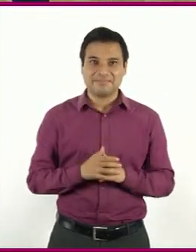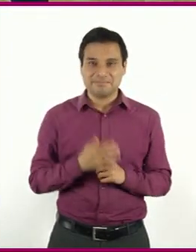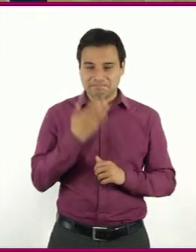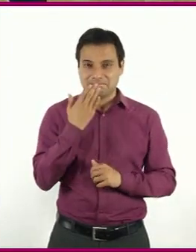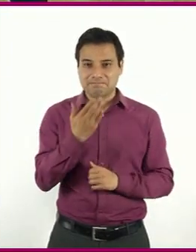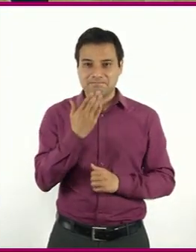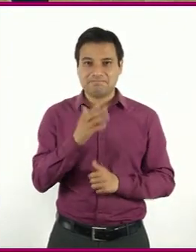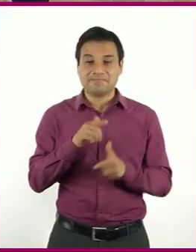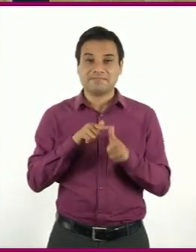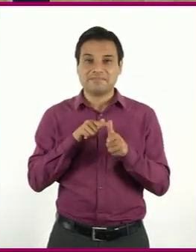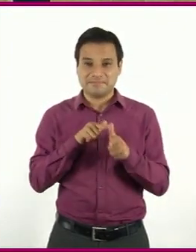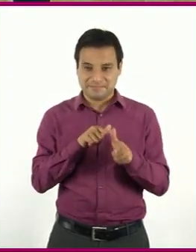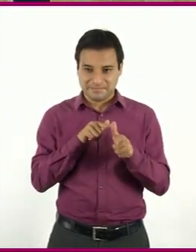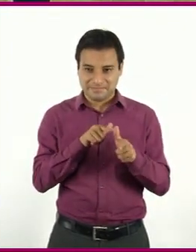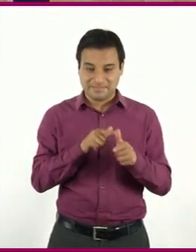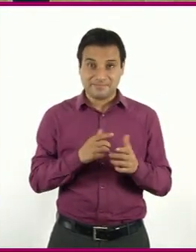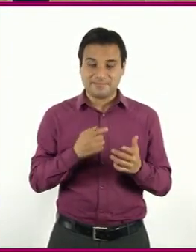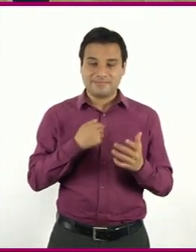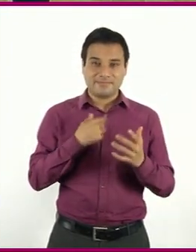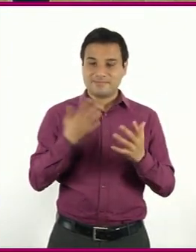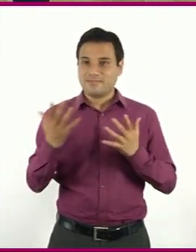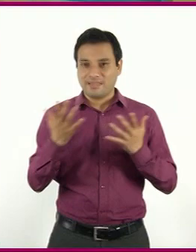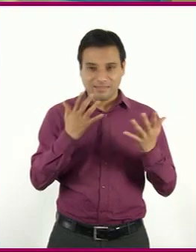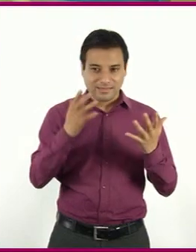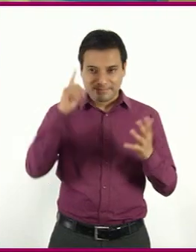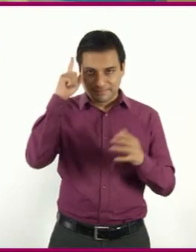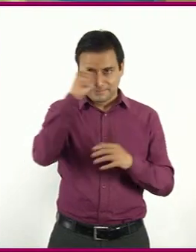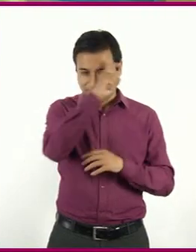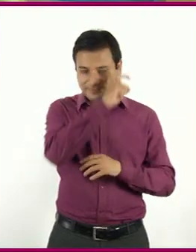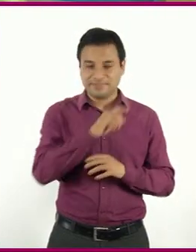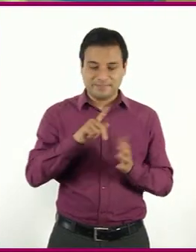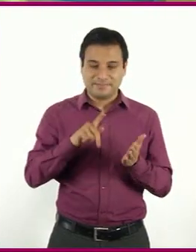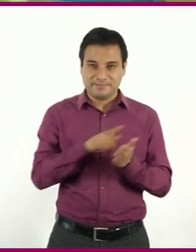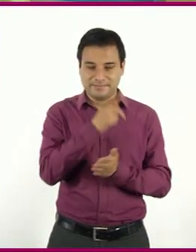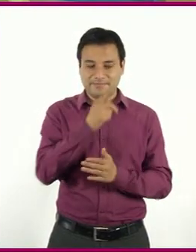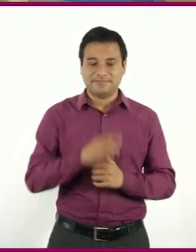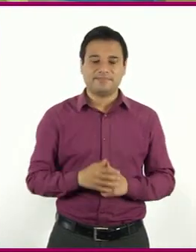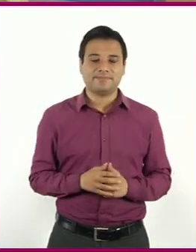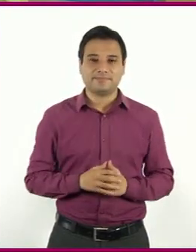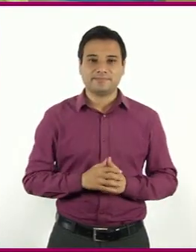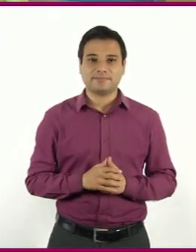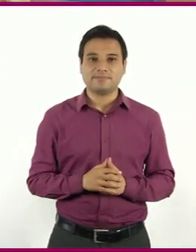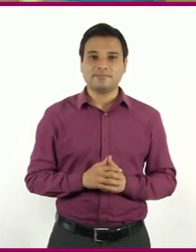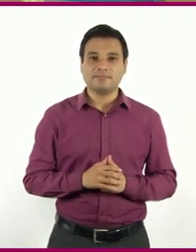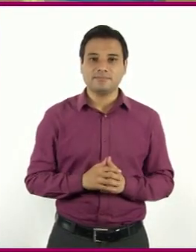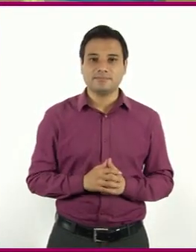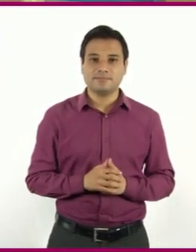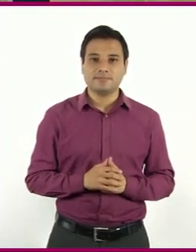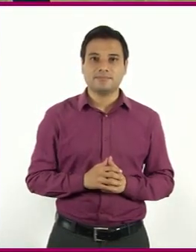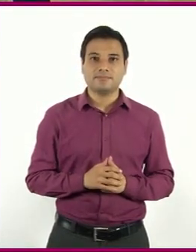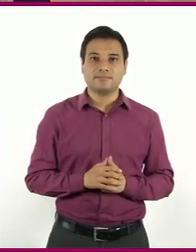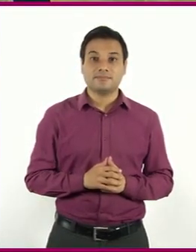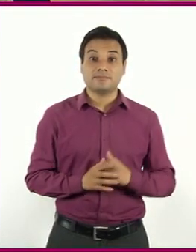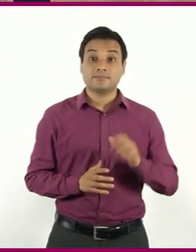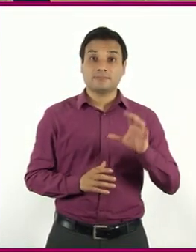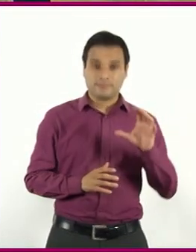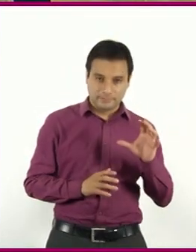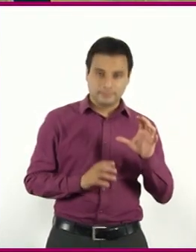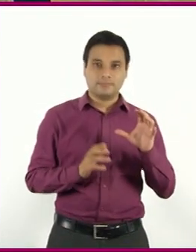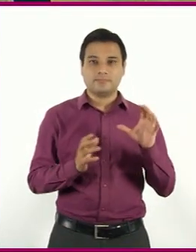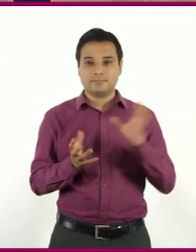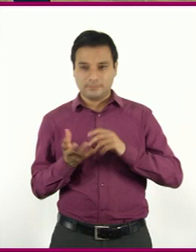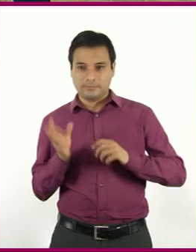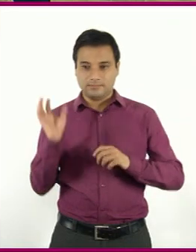equivocaste. El cambio de mano me hizo que me fuera para otro lado. Una más. Uno, dos, profesor. Tres. Es cachar. Cachar y